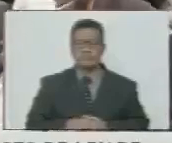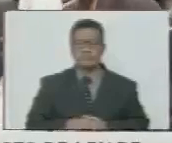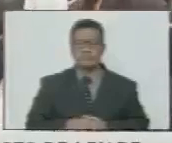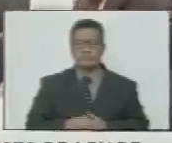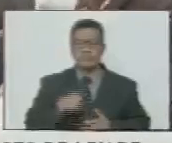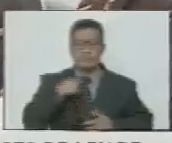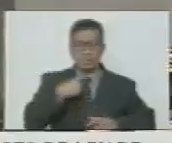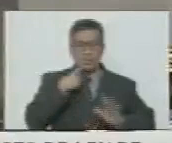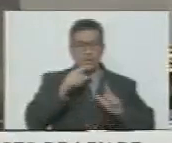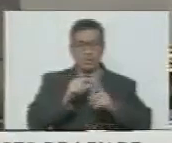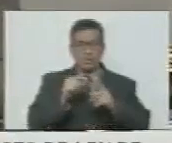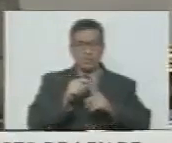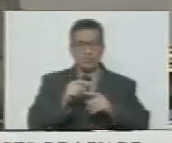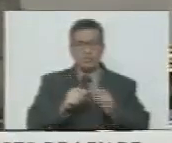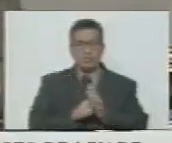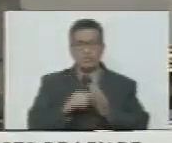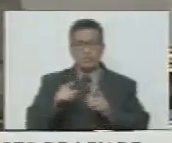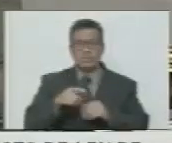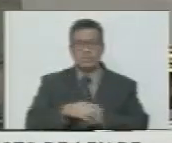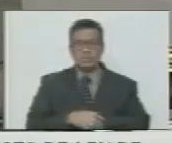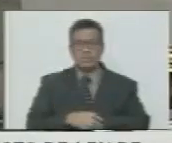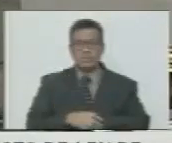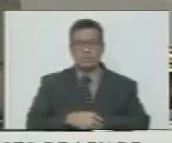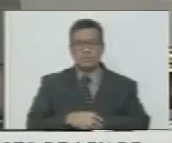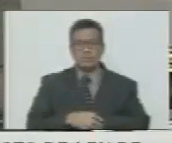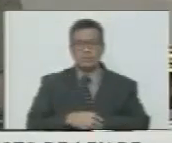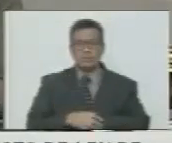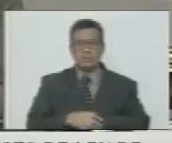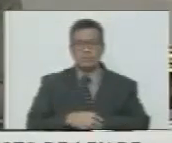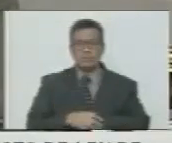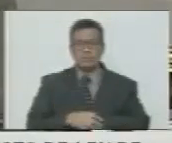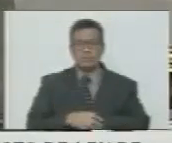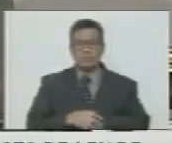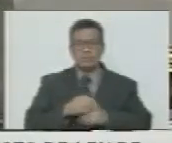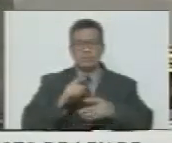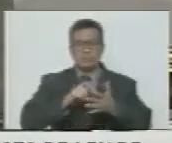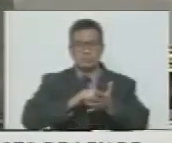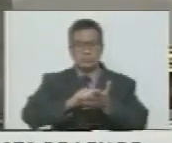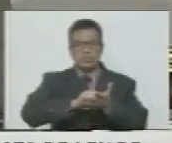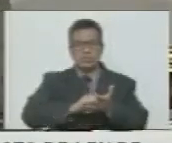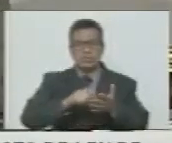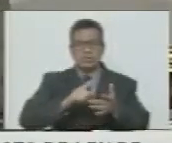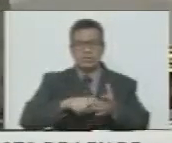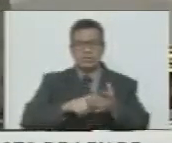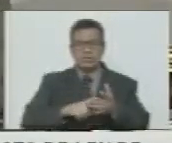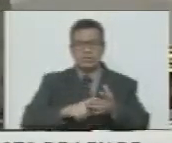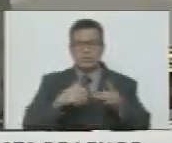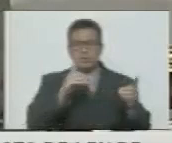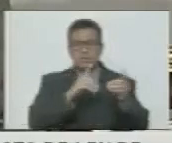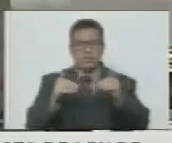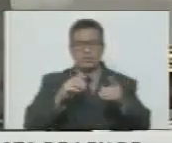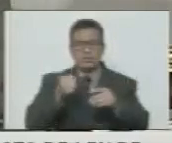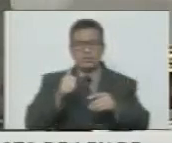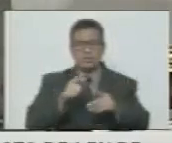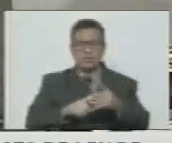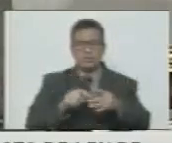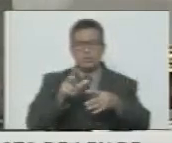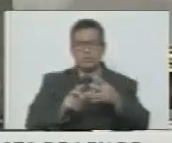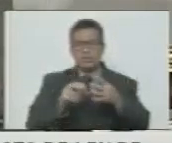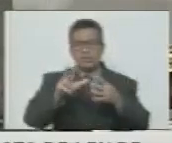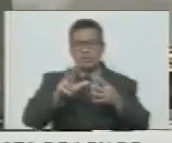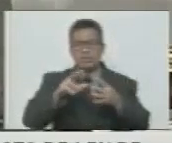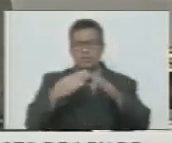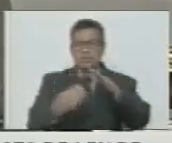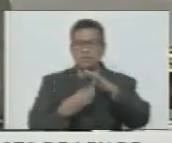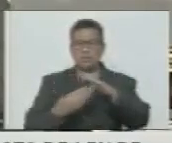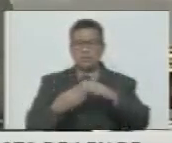Se propone entonces para... se propone diferir el artículo en discusión, que es el artículo tercero,